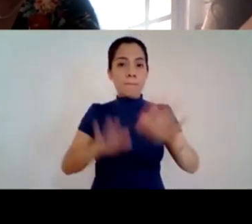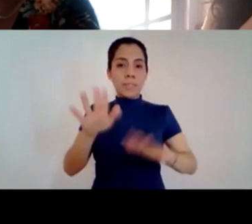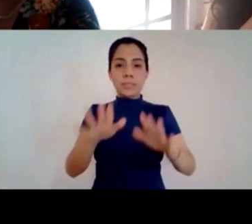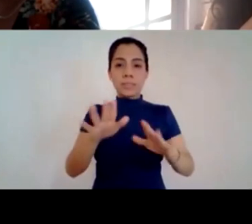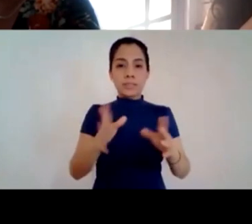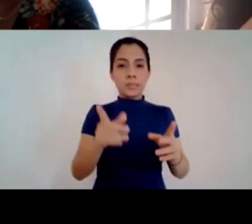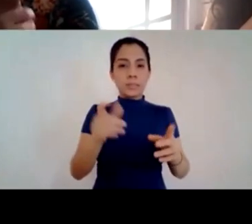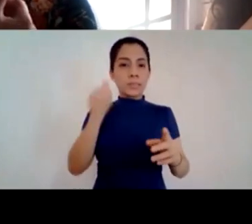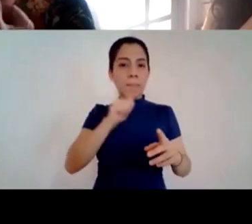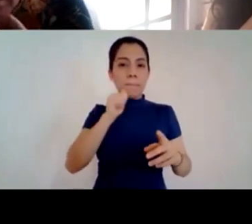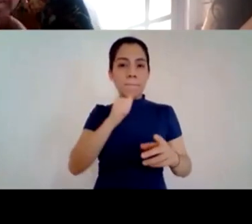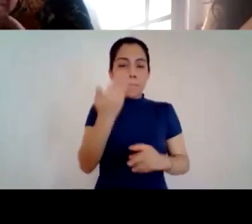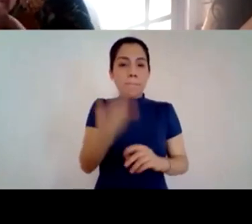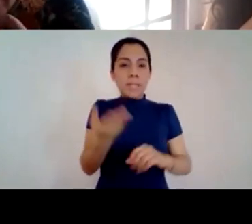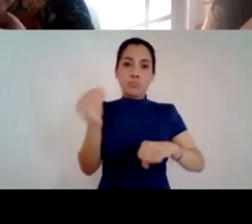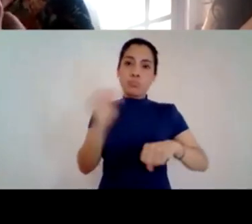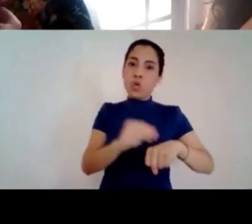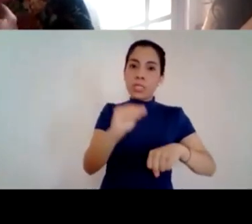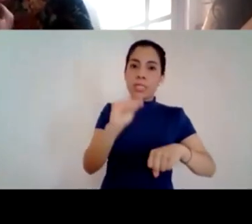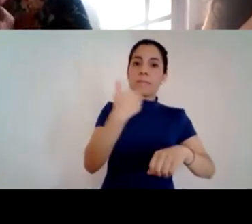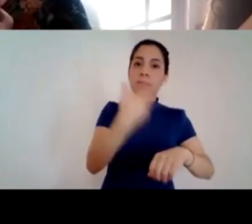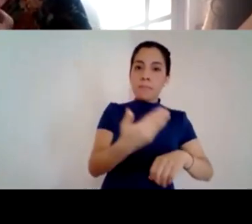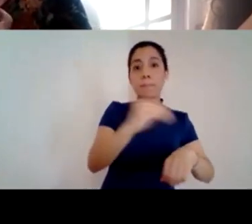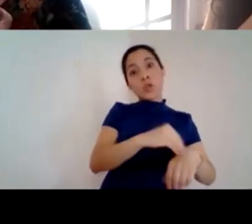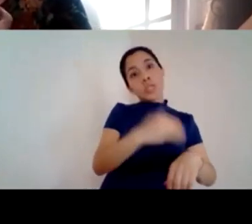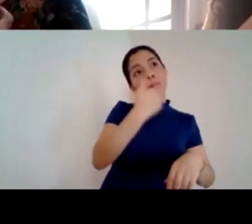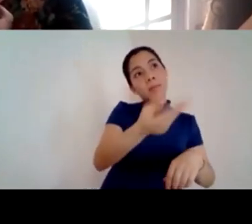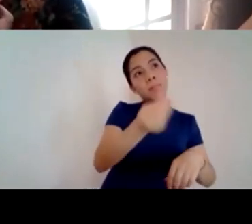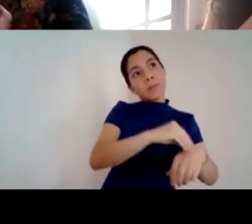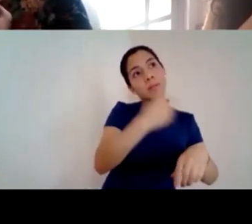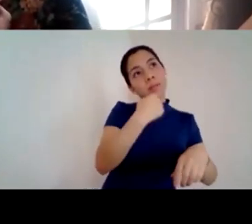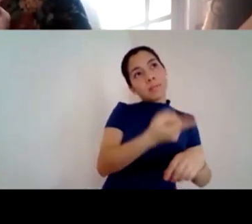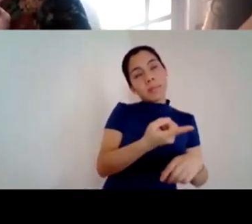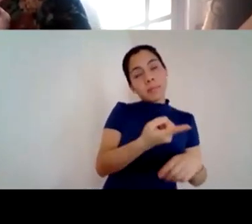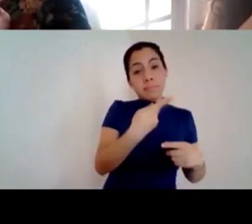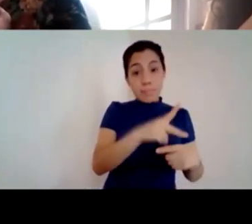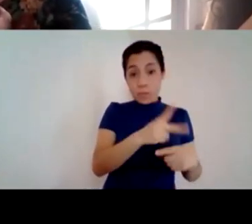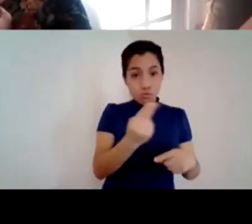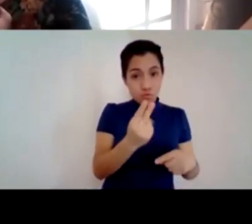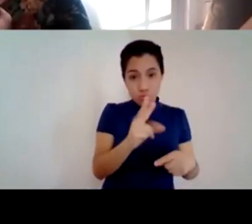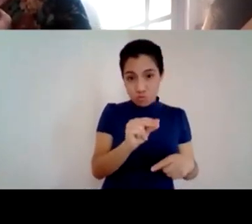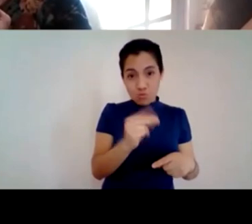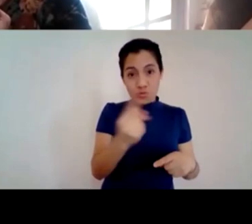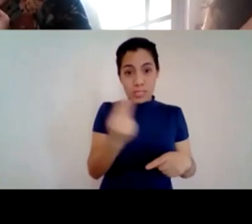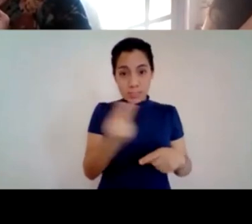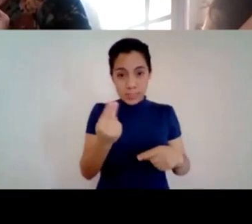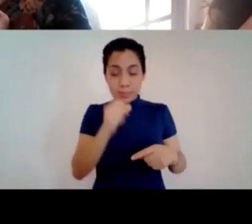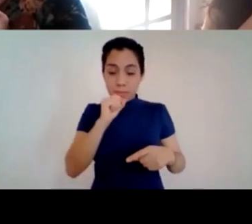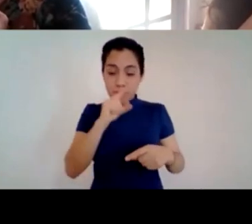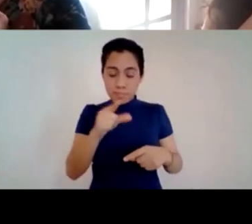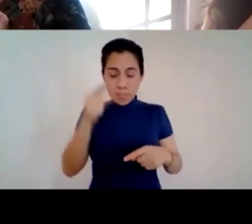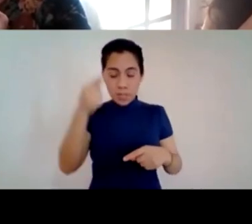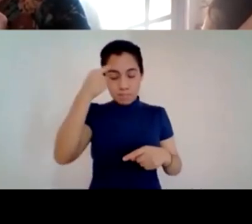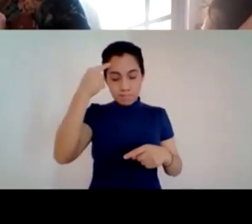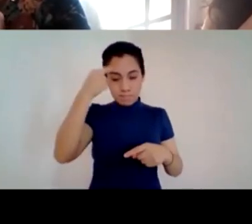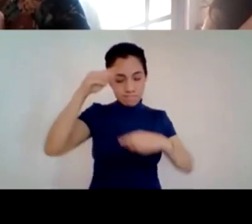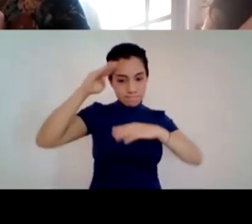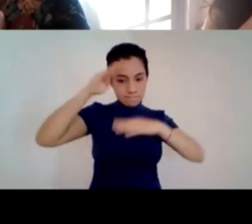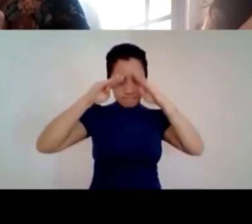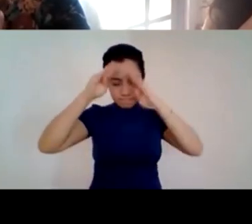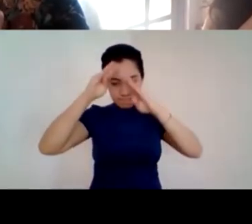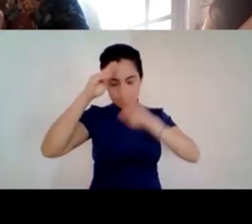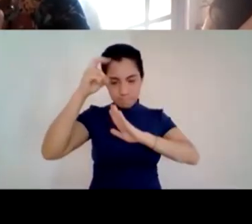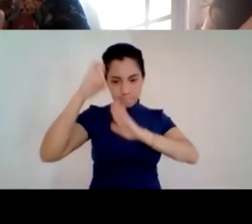y una tercera cosa que creo que es importante tiene que ver con este